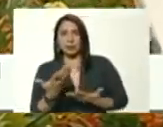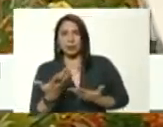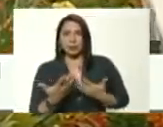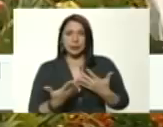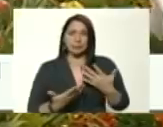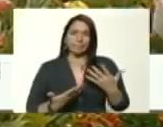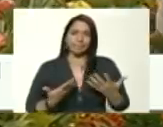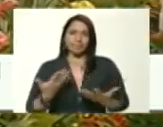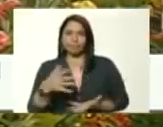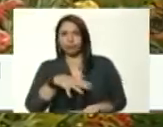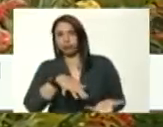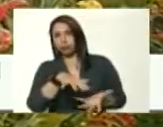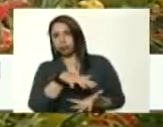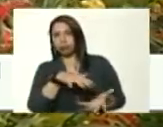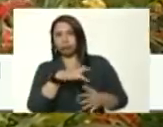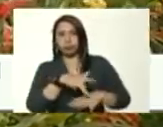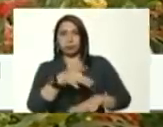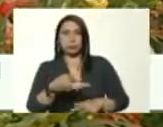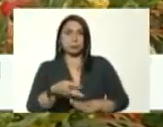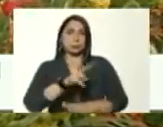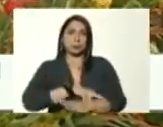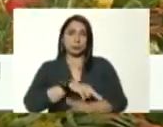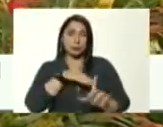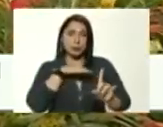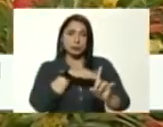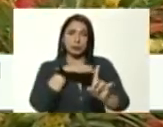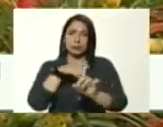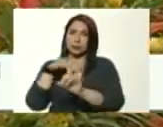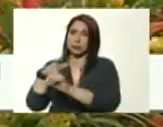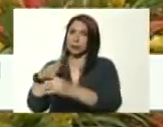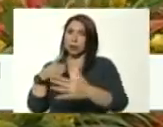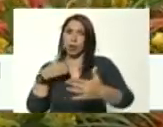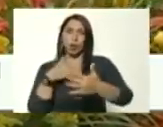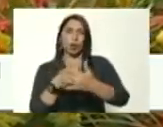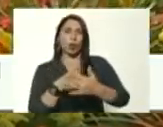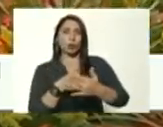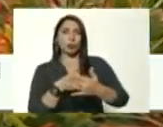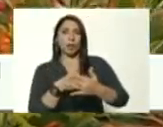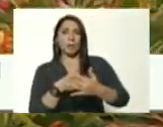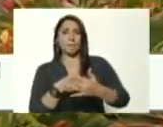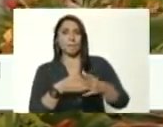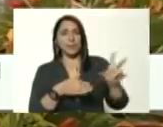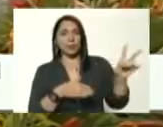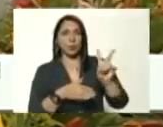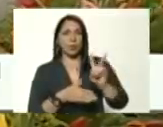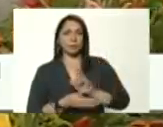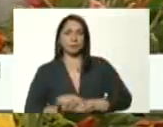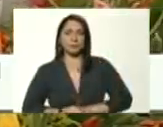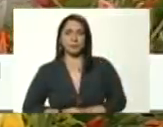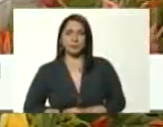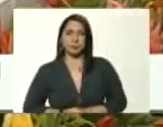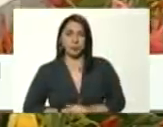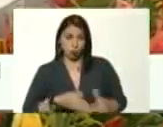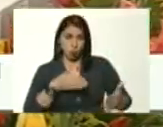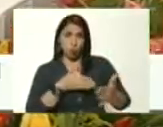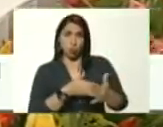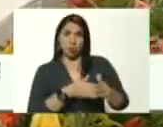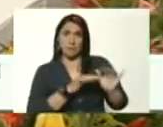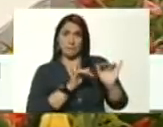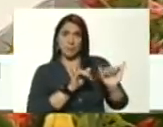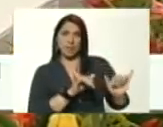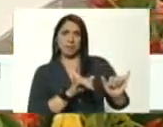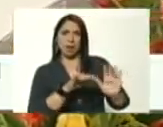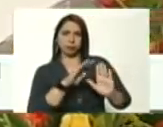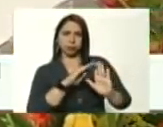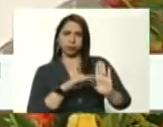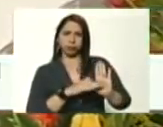de amenaza contra la propia existencia de la república contra la propia condición